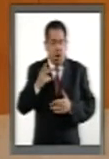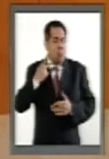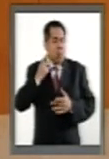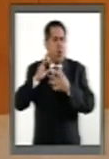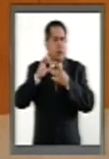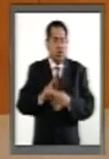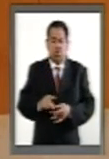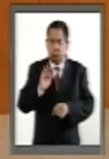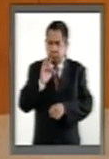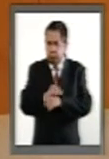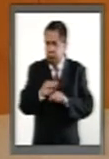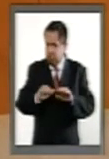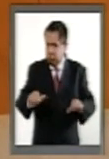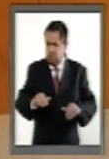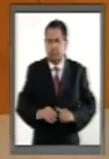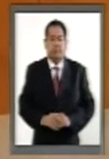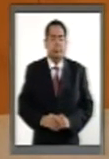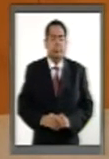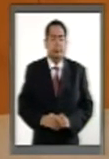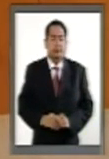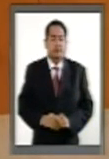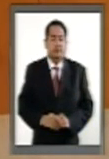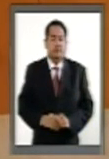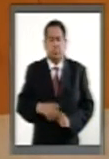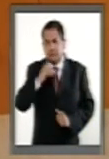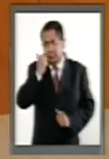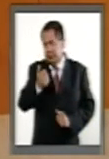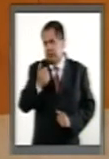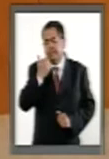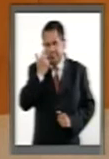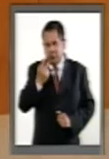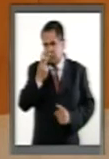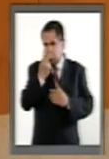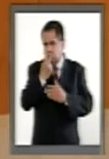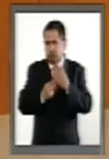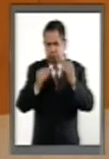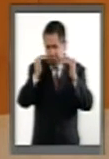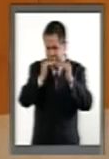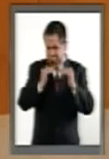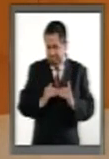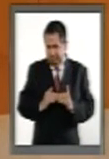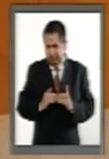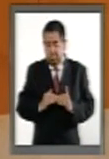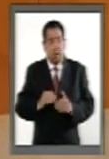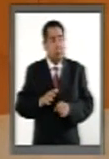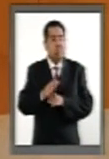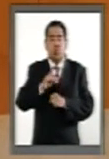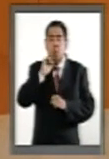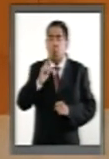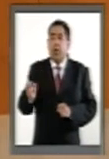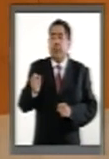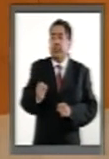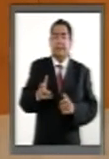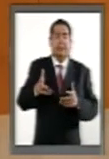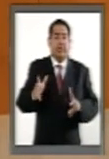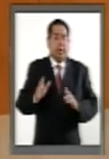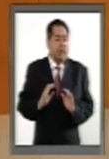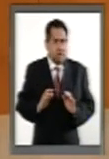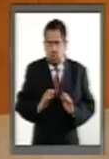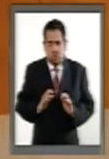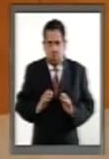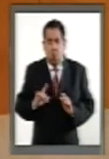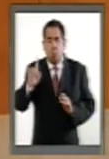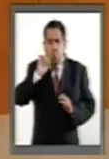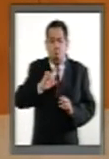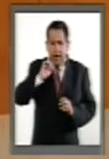política pública. Queremos paridad, pero no basta tener mujeres en los espacios del poder. Queremos mujeres,